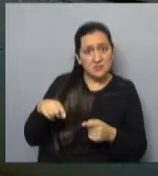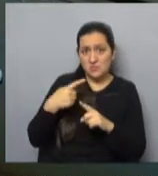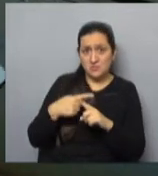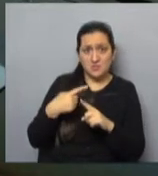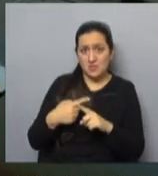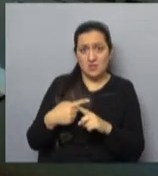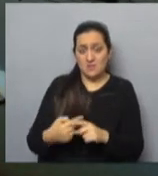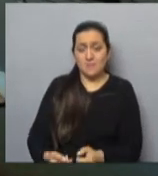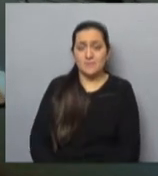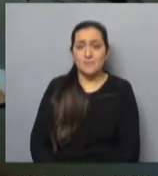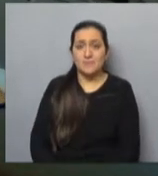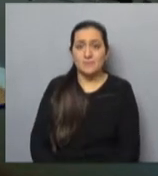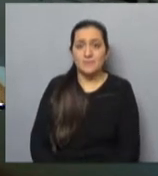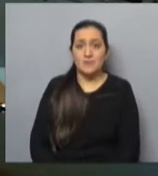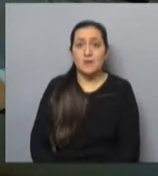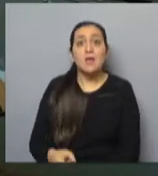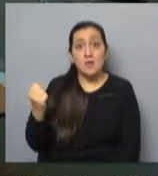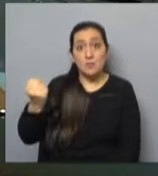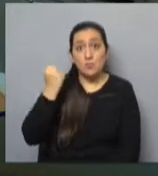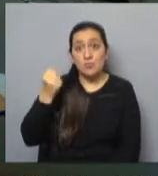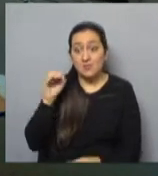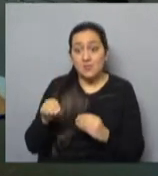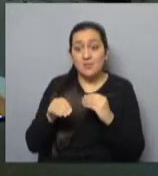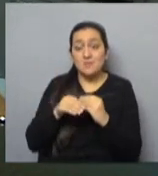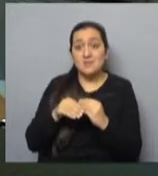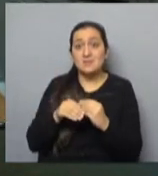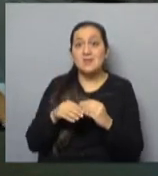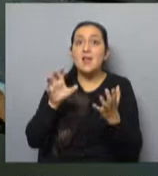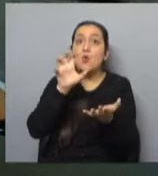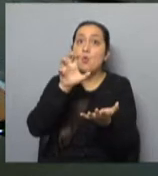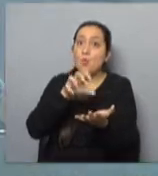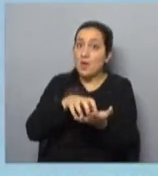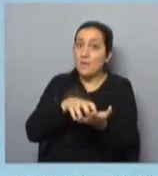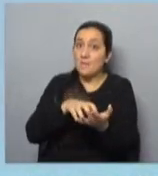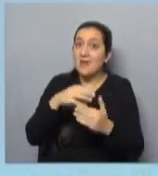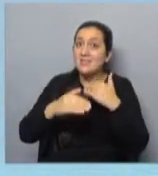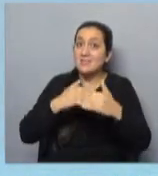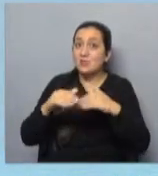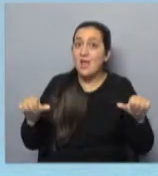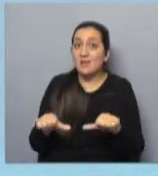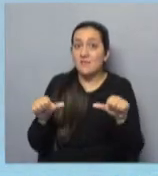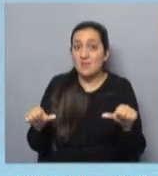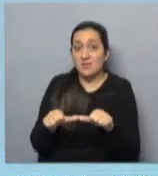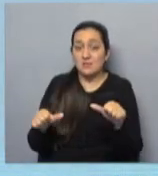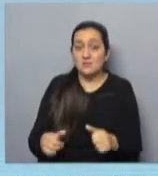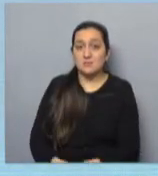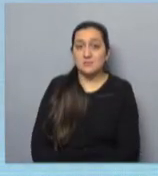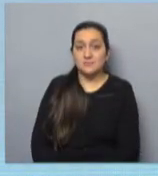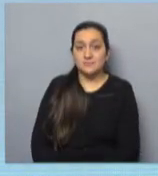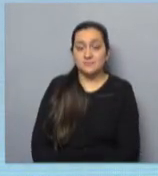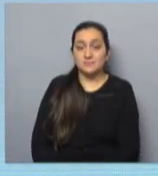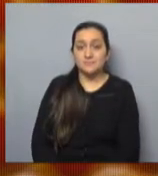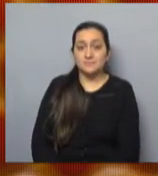contaban con eso con cuán importante es además la infraestructura para desarrollar todo este tipo de actividades